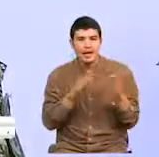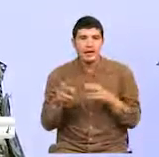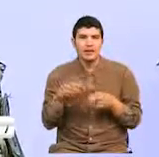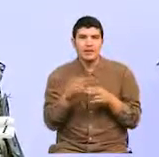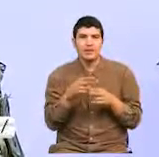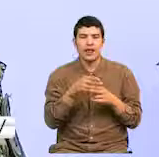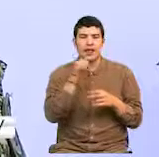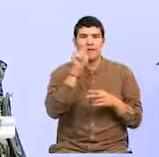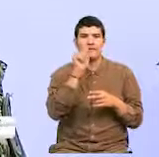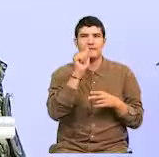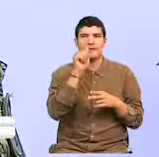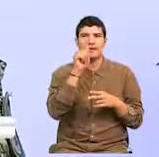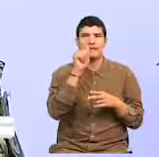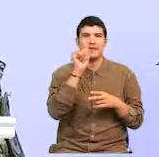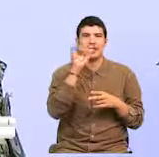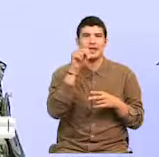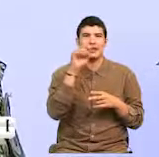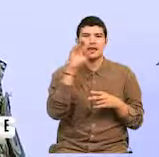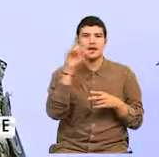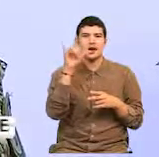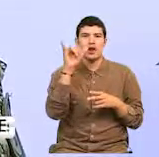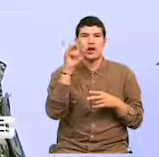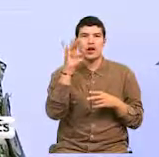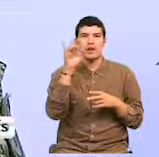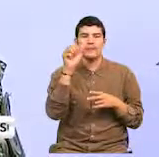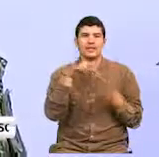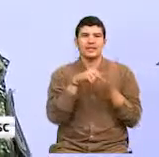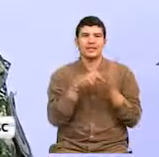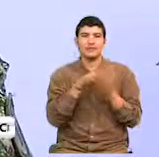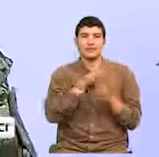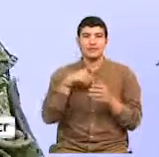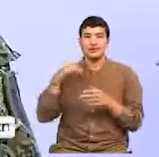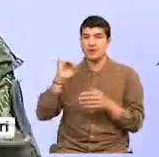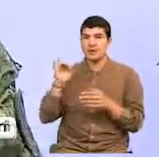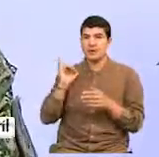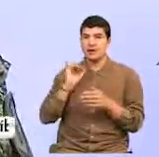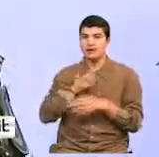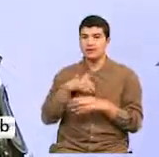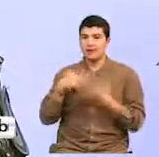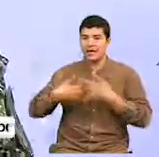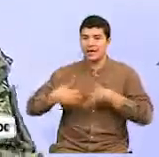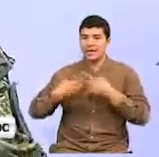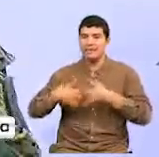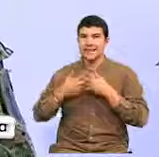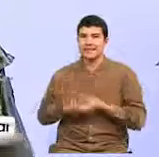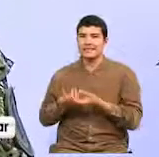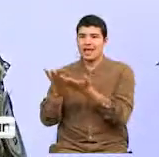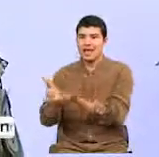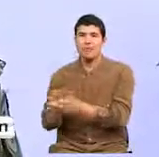en Colombia. Fe en Colombia significa que nosotros llevamos empresarios, llevamos